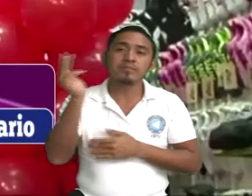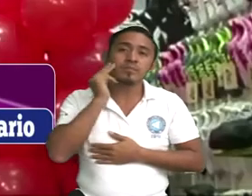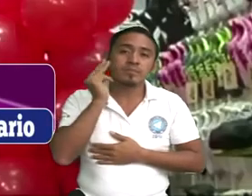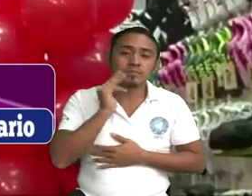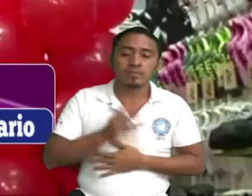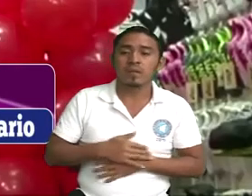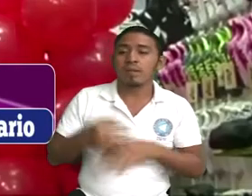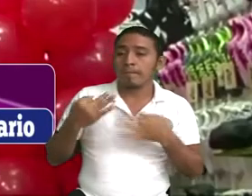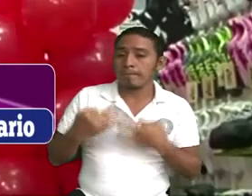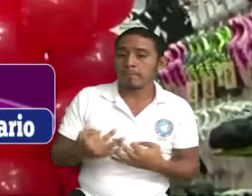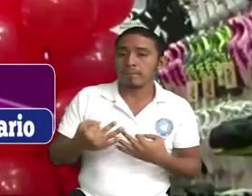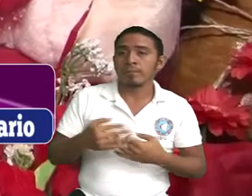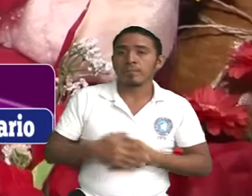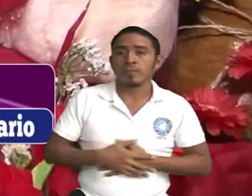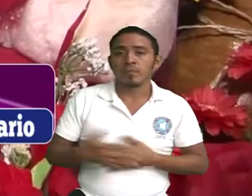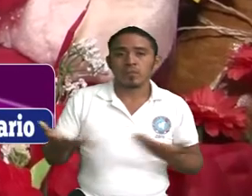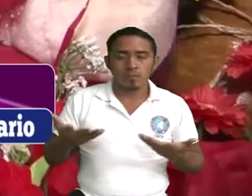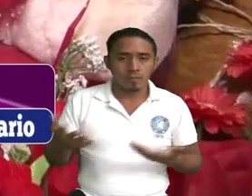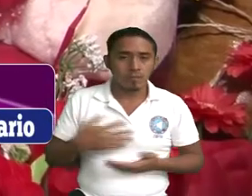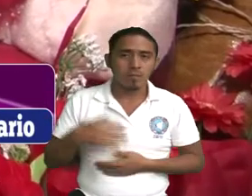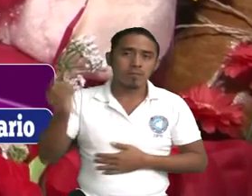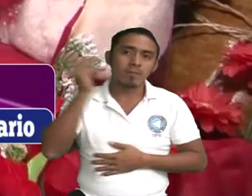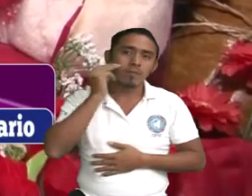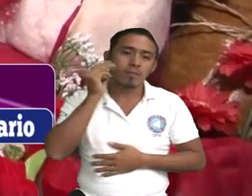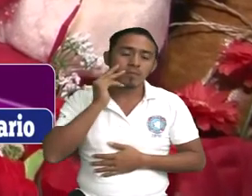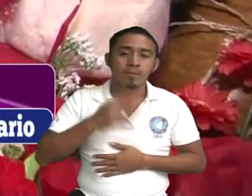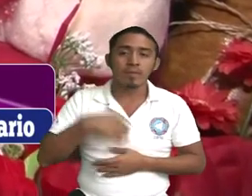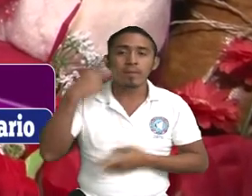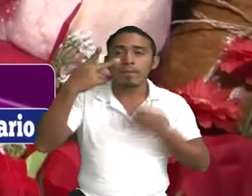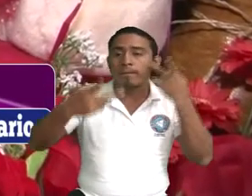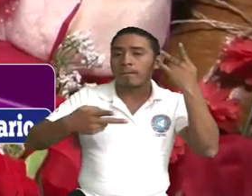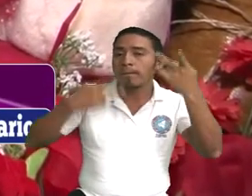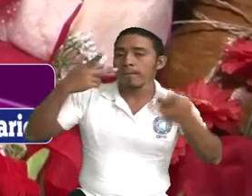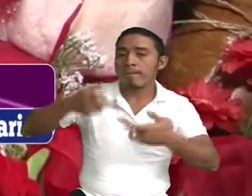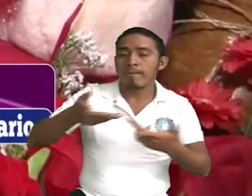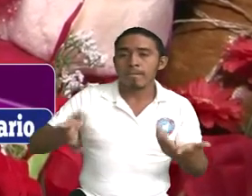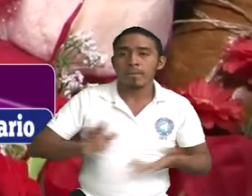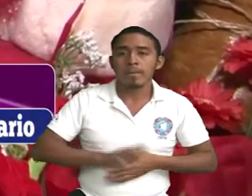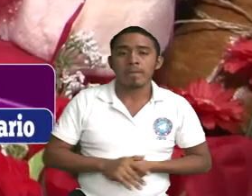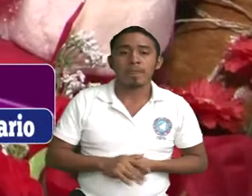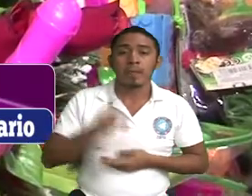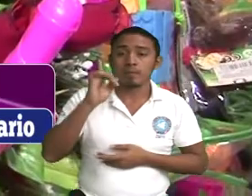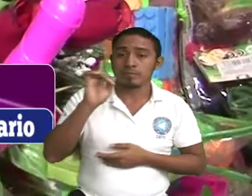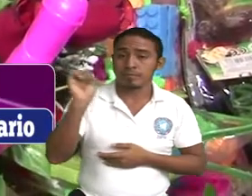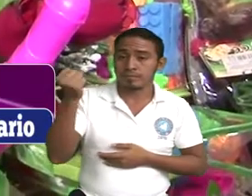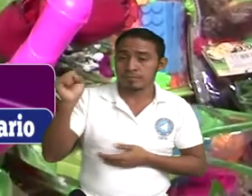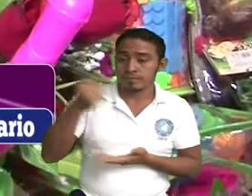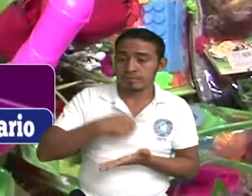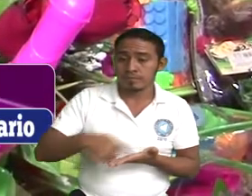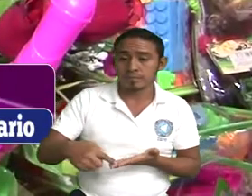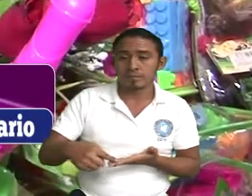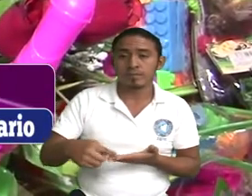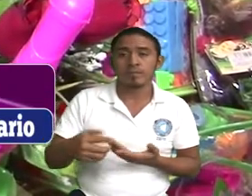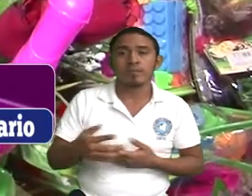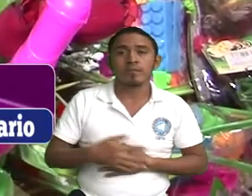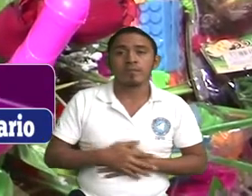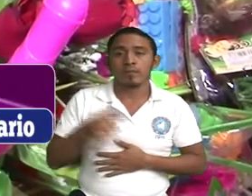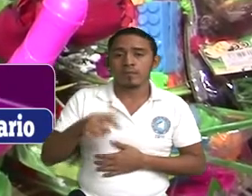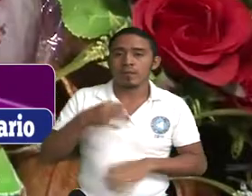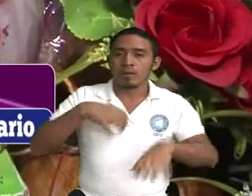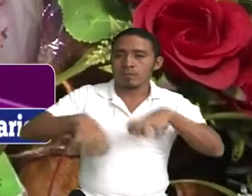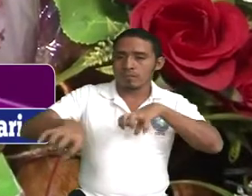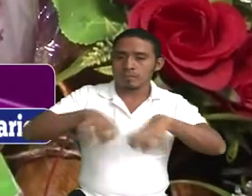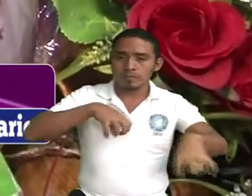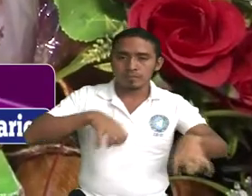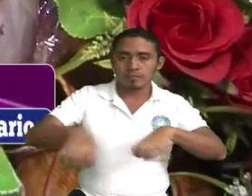madres emprendedoras y también a las madres que visitan. Tenemos una semana de estar en estas